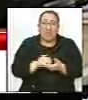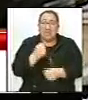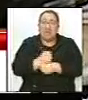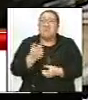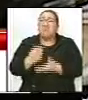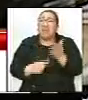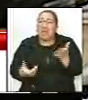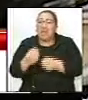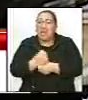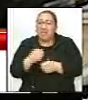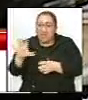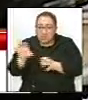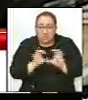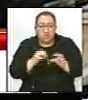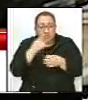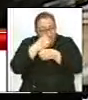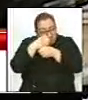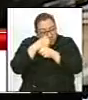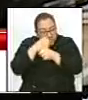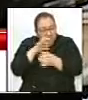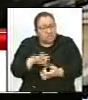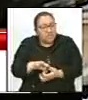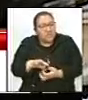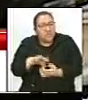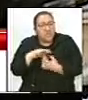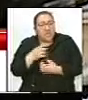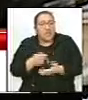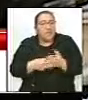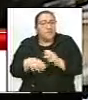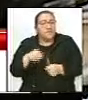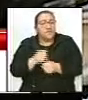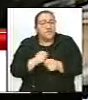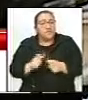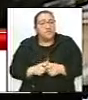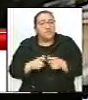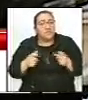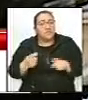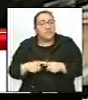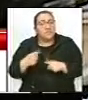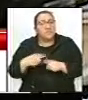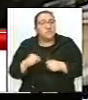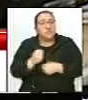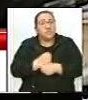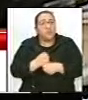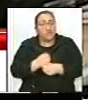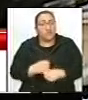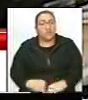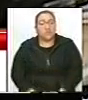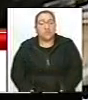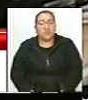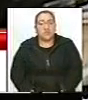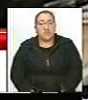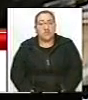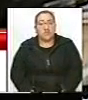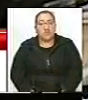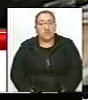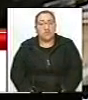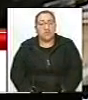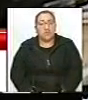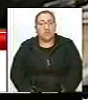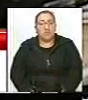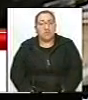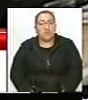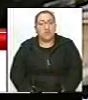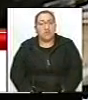ver el trabajo genético, para ver el trabajo de las plantas y las variedades de café resistentes, digamos, que necesitamos